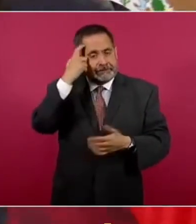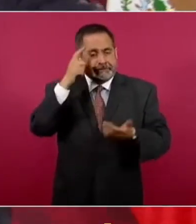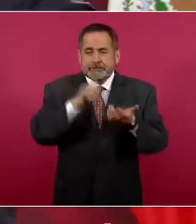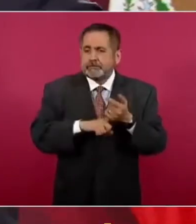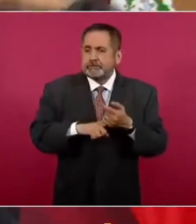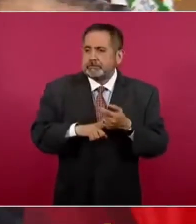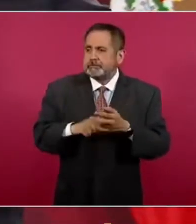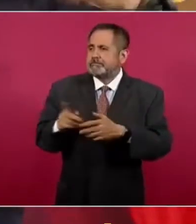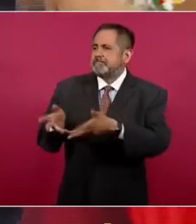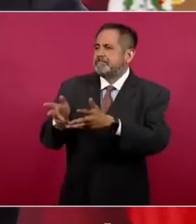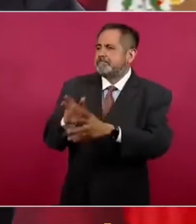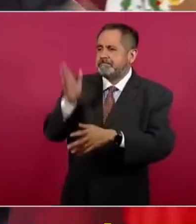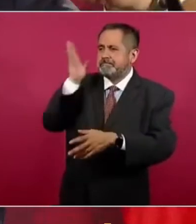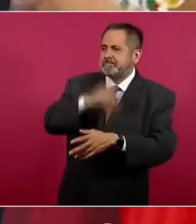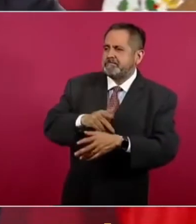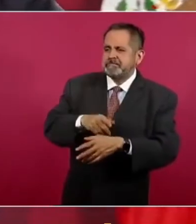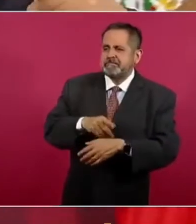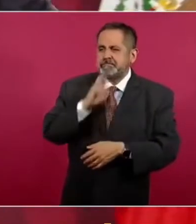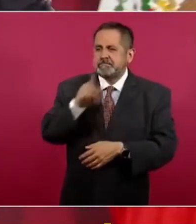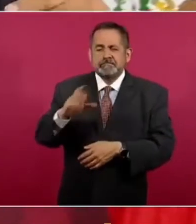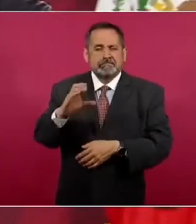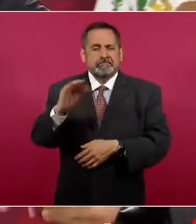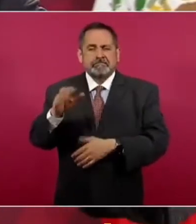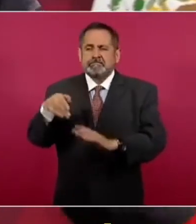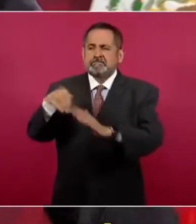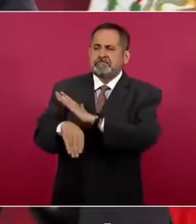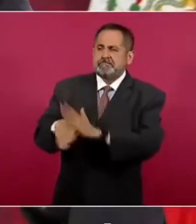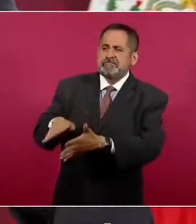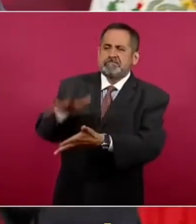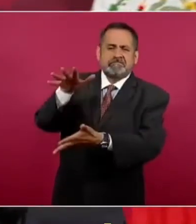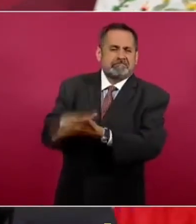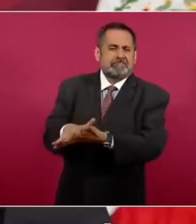de que iban a arruinar a la Comisión Federal de Electricidad,